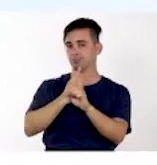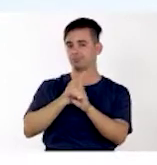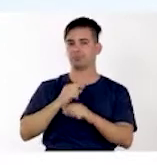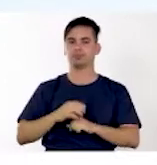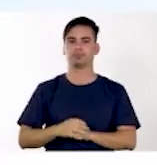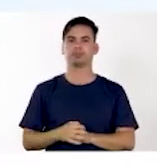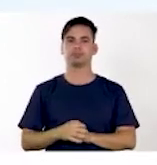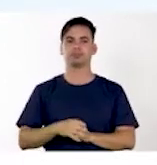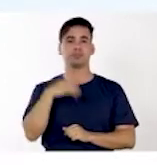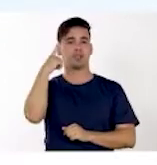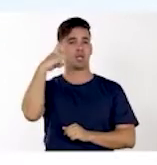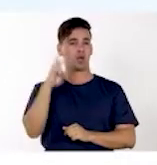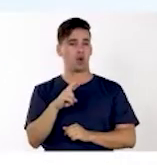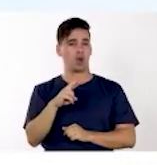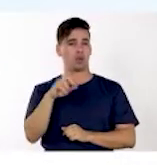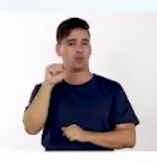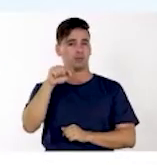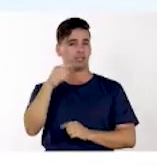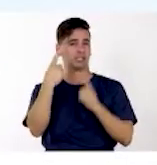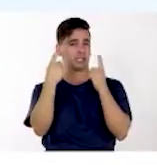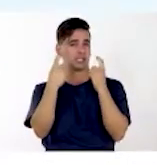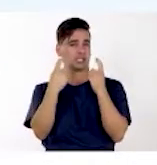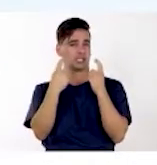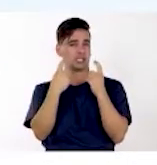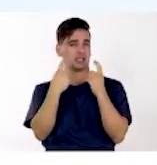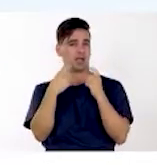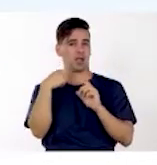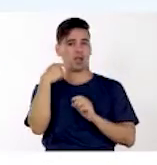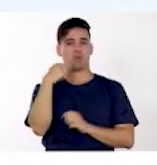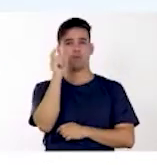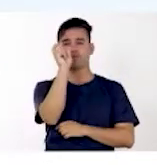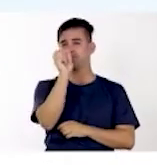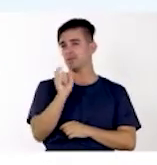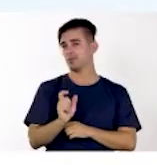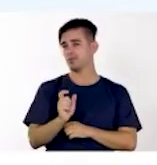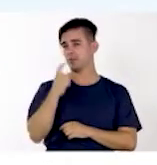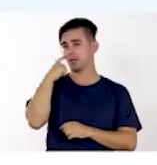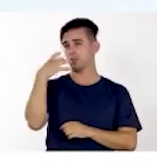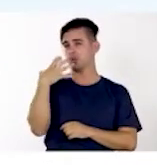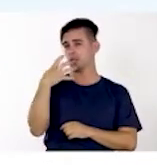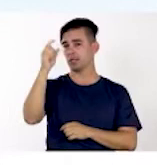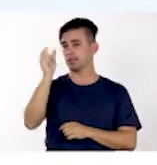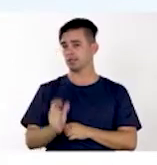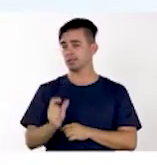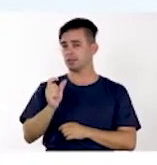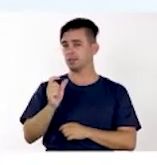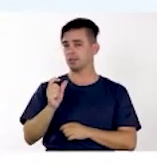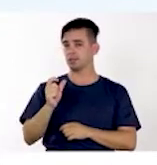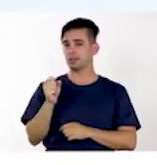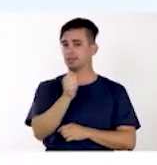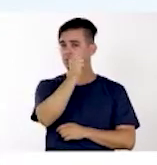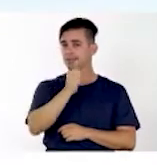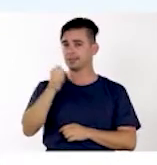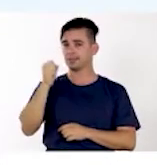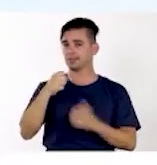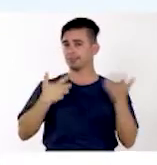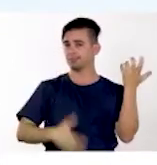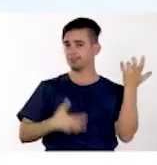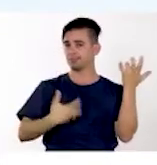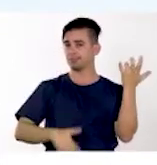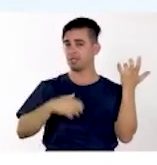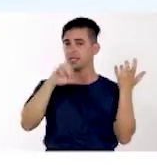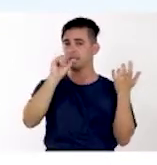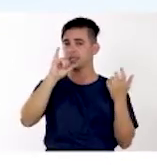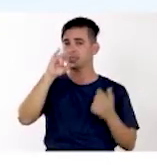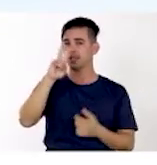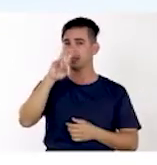mandado a buscar los datos biográficos de Silvio Rodríguez. Ustedes, bueno, yo le puse algo ahí,